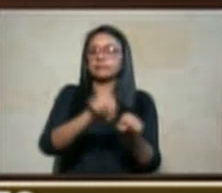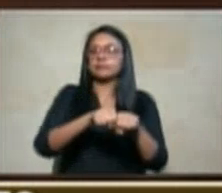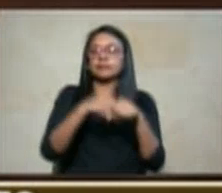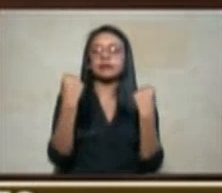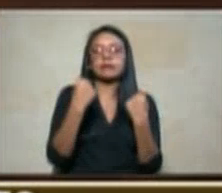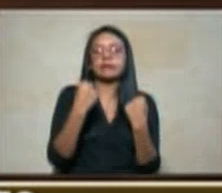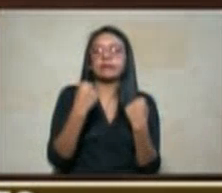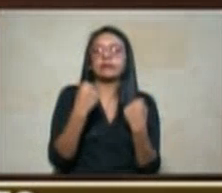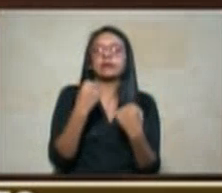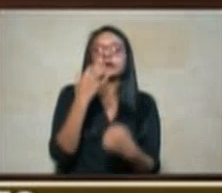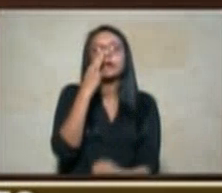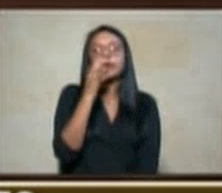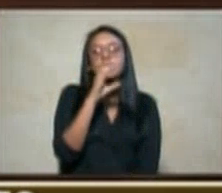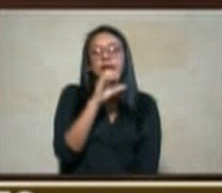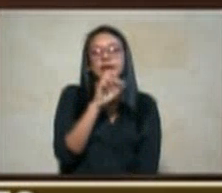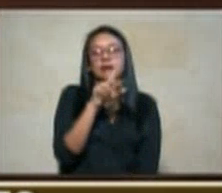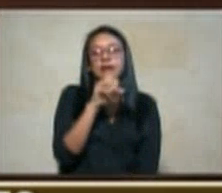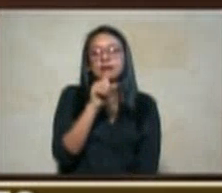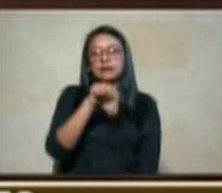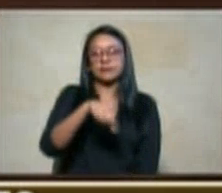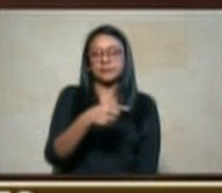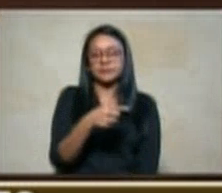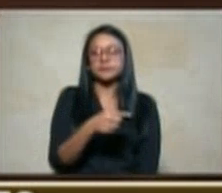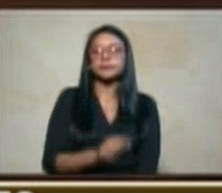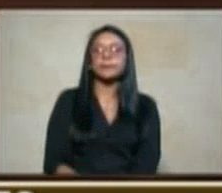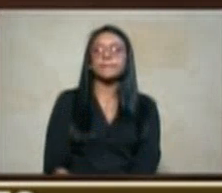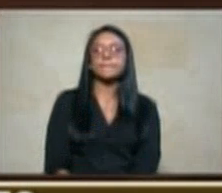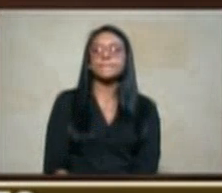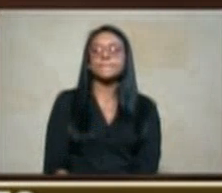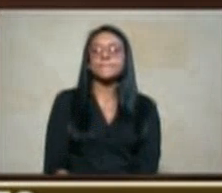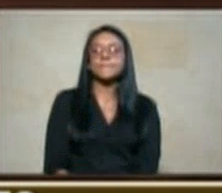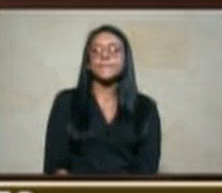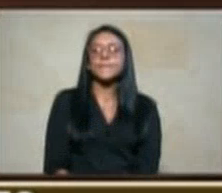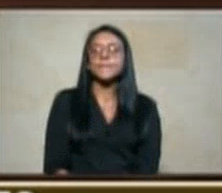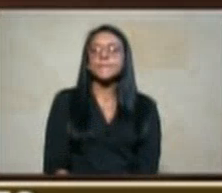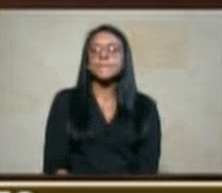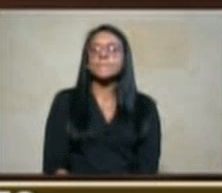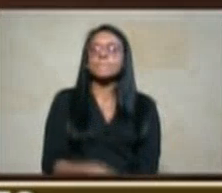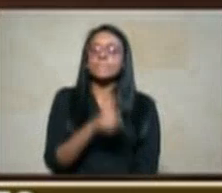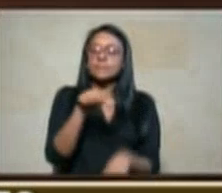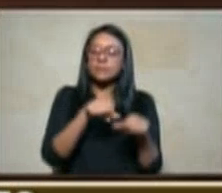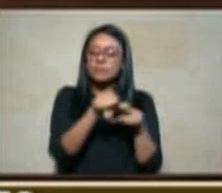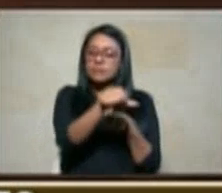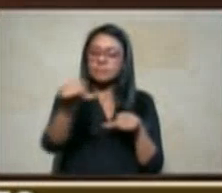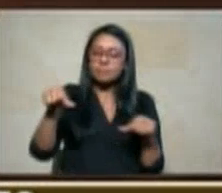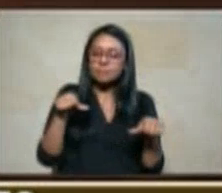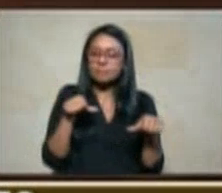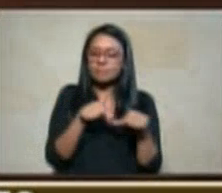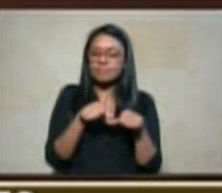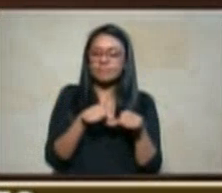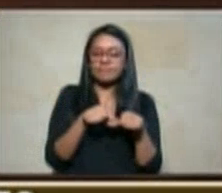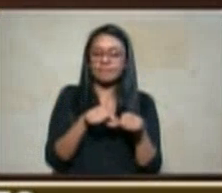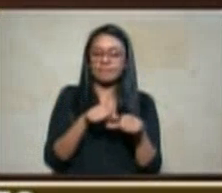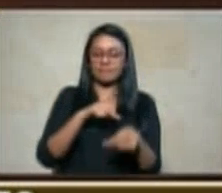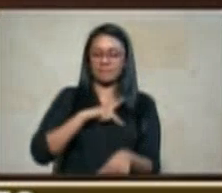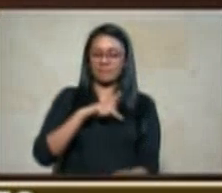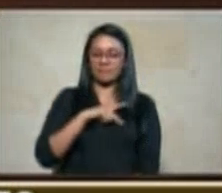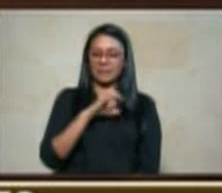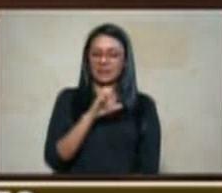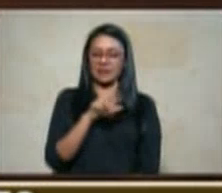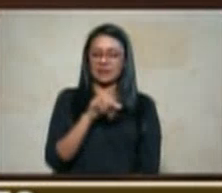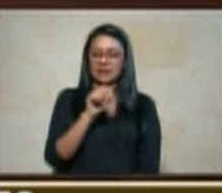esta parcela, el señor Carlos Murgas es conocido como el zar de La Palma. Esta parcela